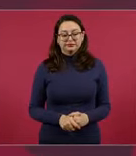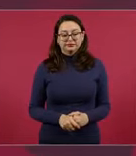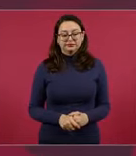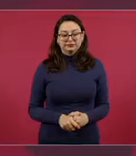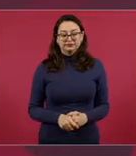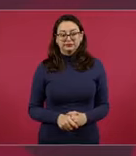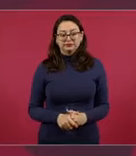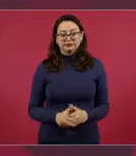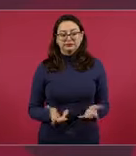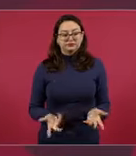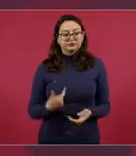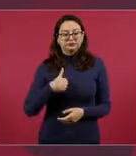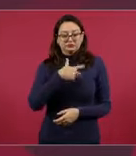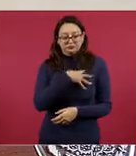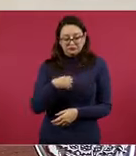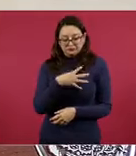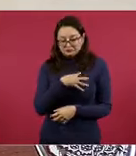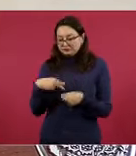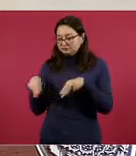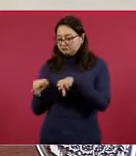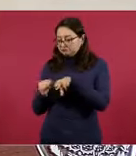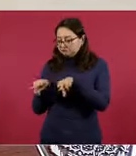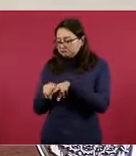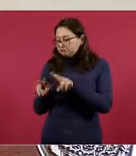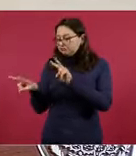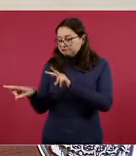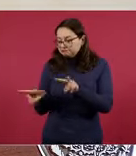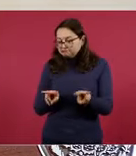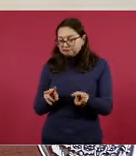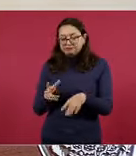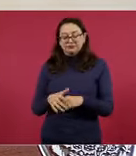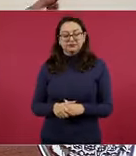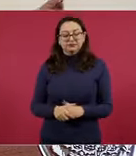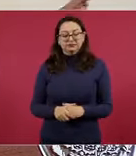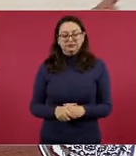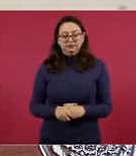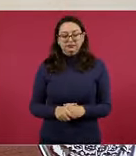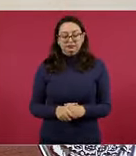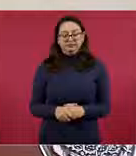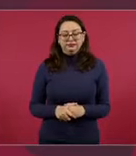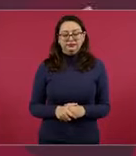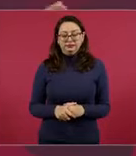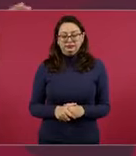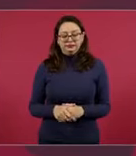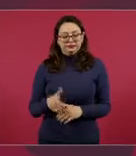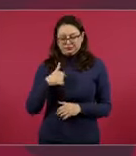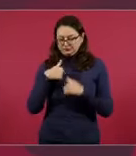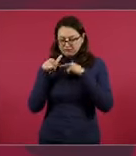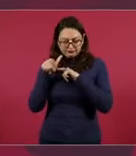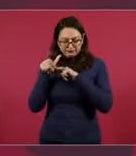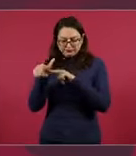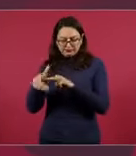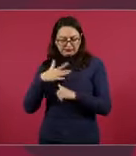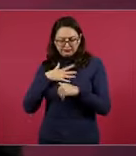Mis hijos, mis nietos, la única cosa es